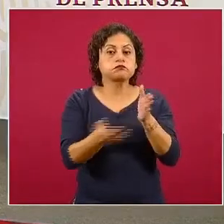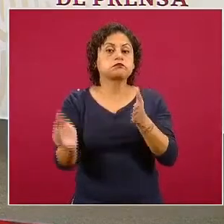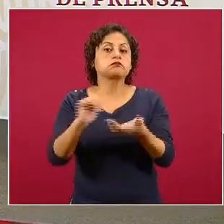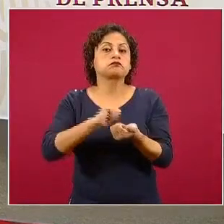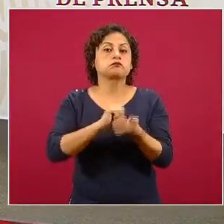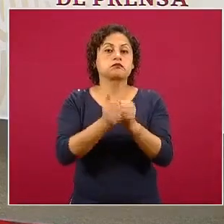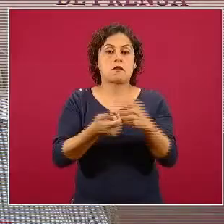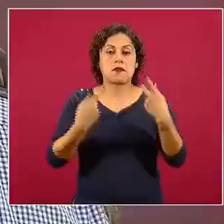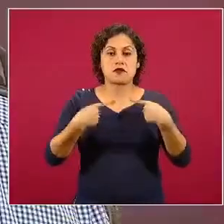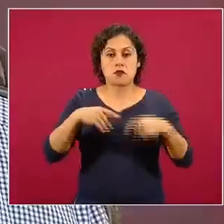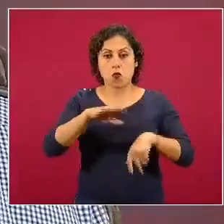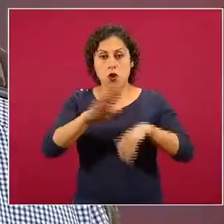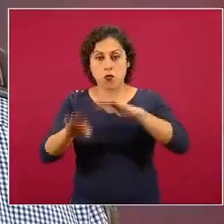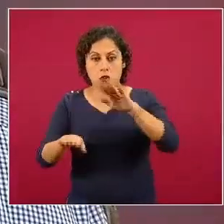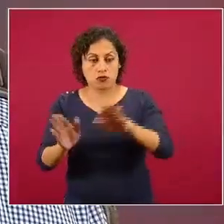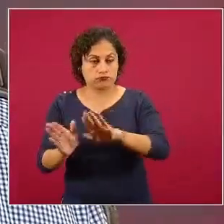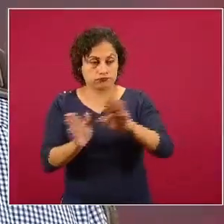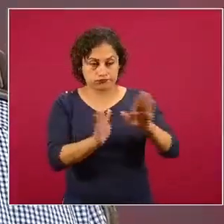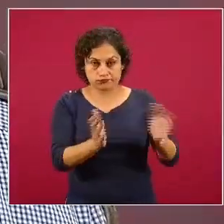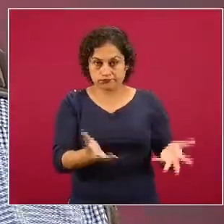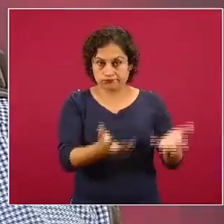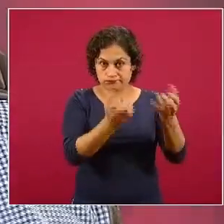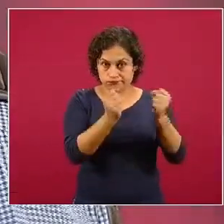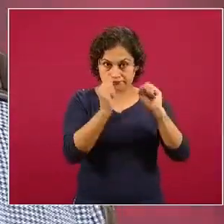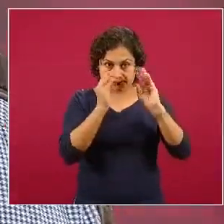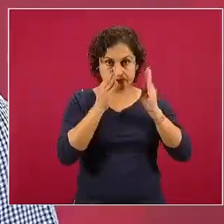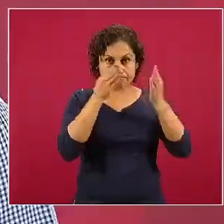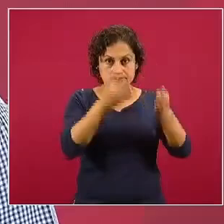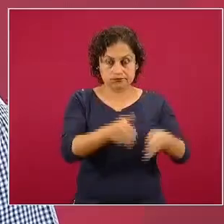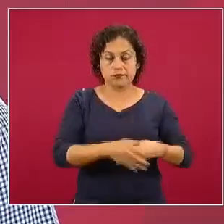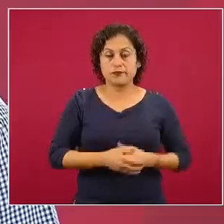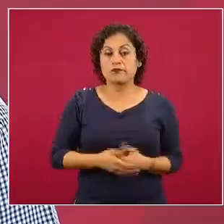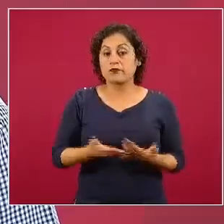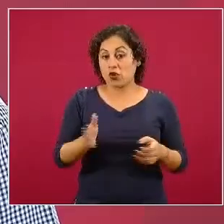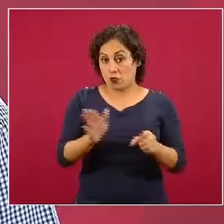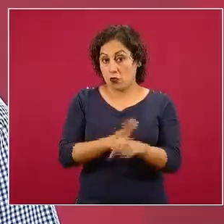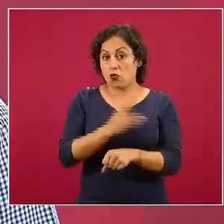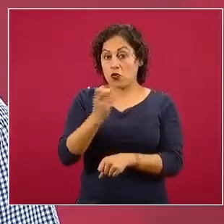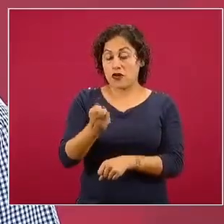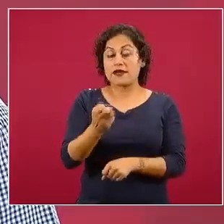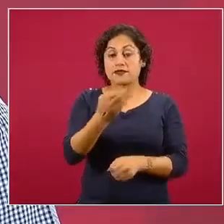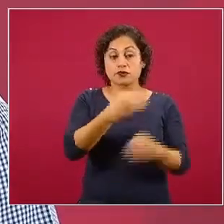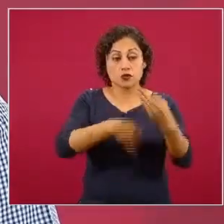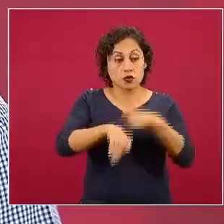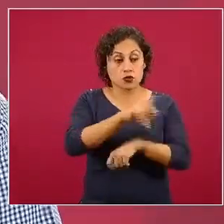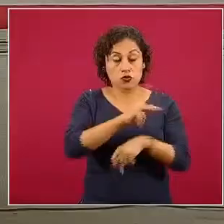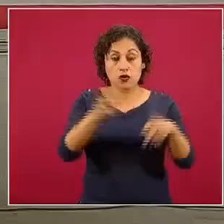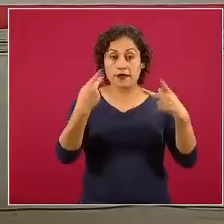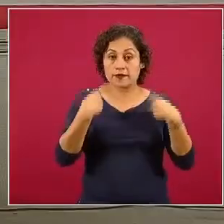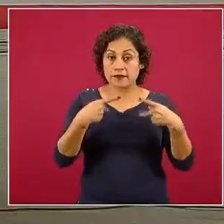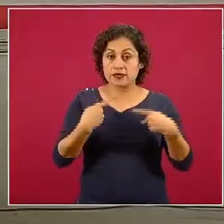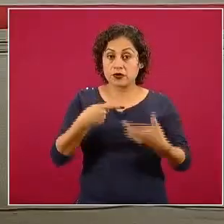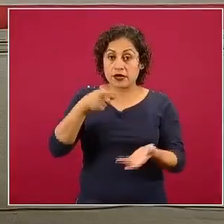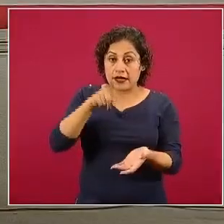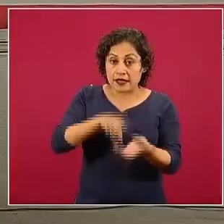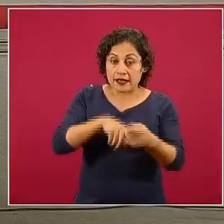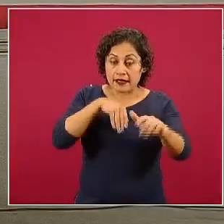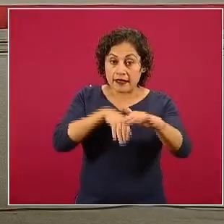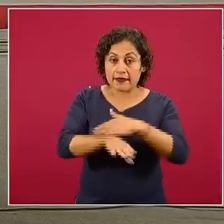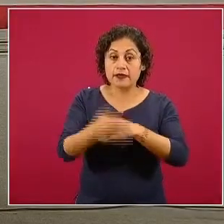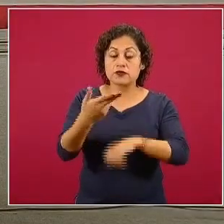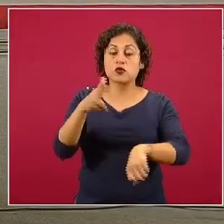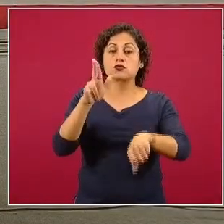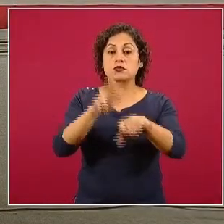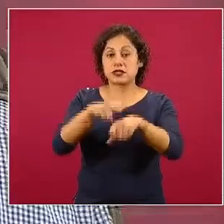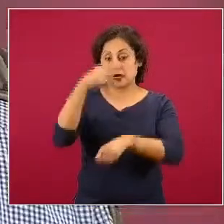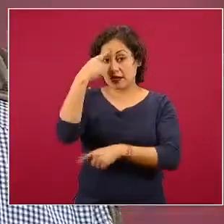la epidemia y entonces que por lo tanto todas estas personas que están requiriendo de estos servicios tengan la mejor calidad